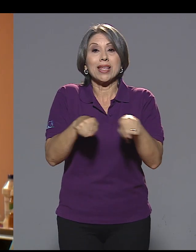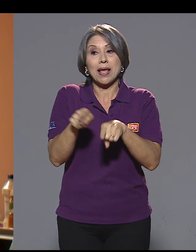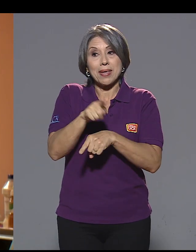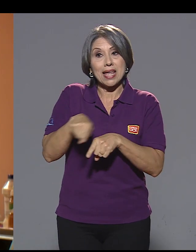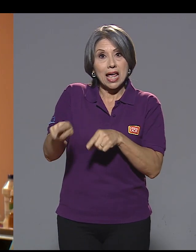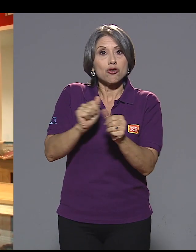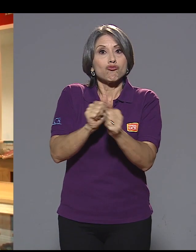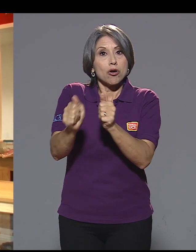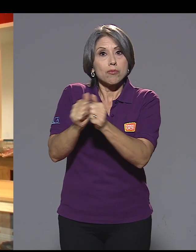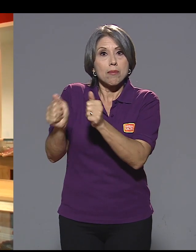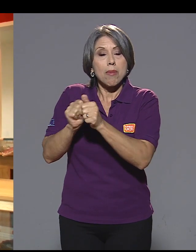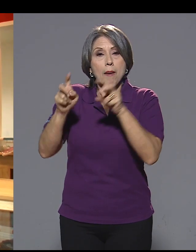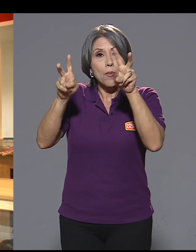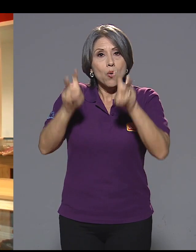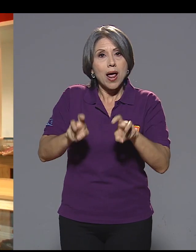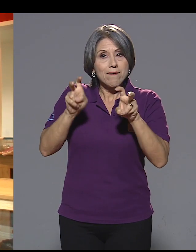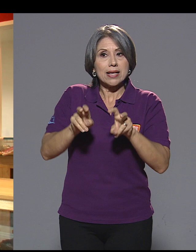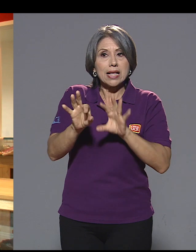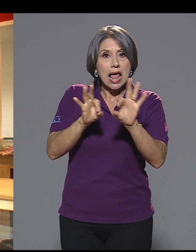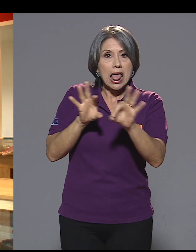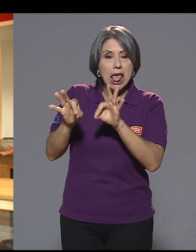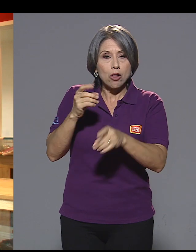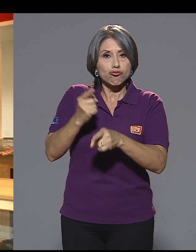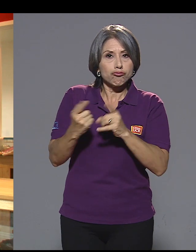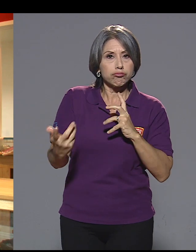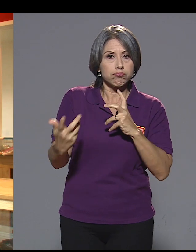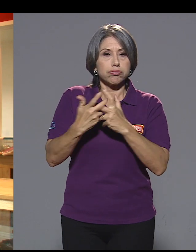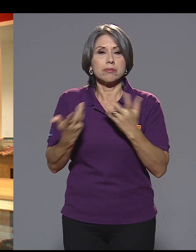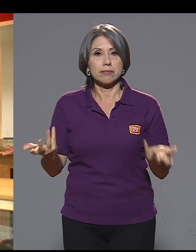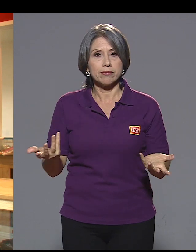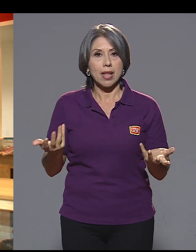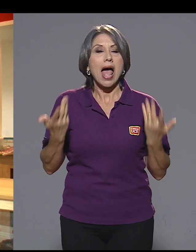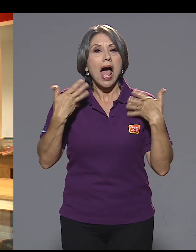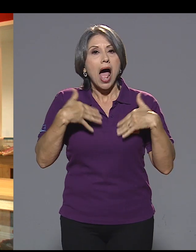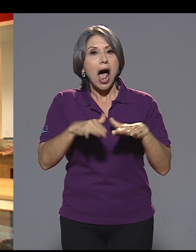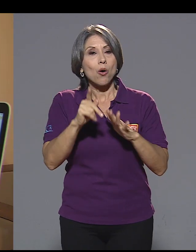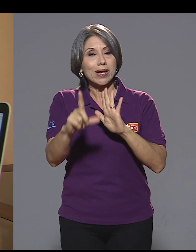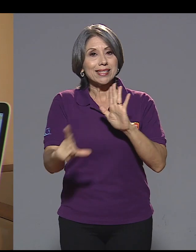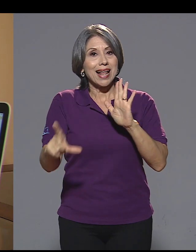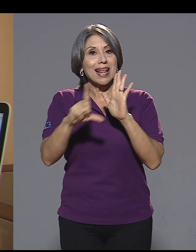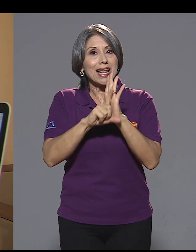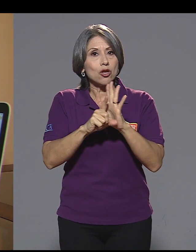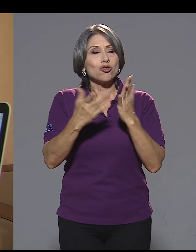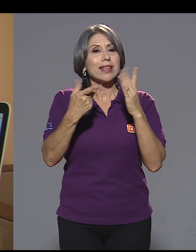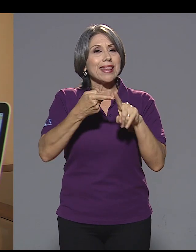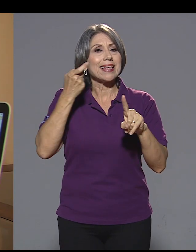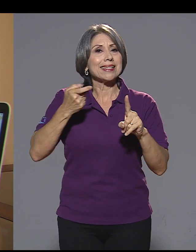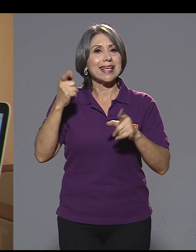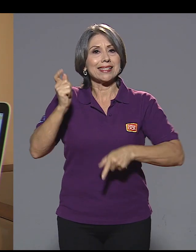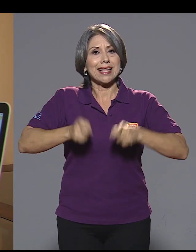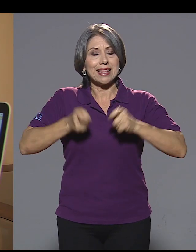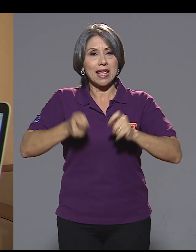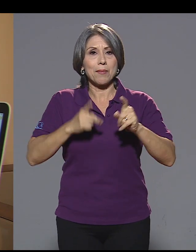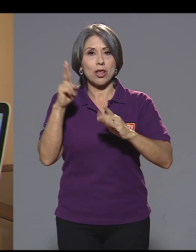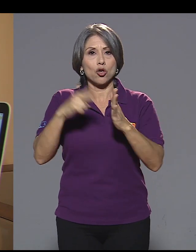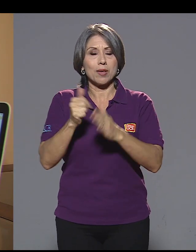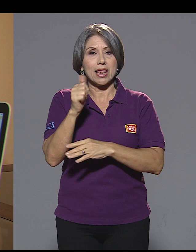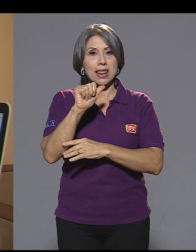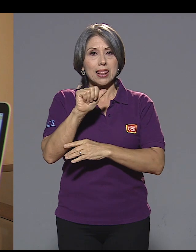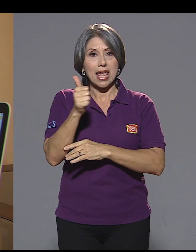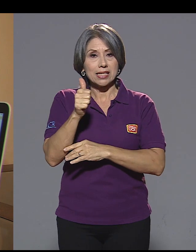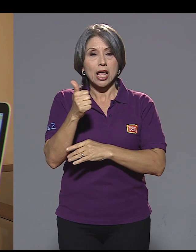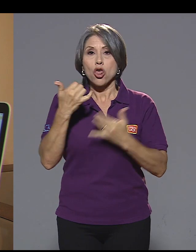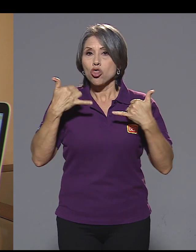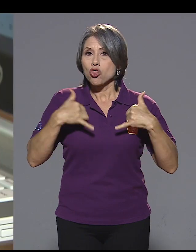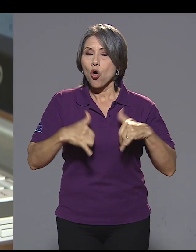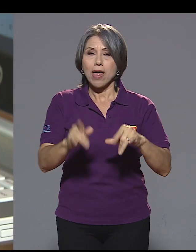pruebas selectivas y de idoneidad que corresponda. Y aunque esta legislación es de septiembre de 2010, aún no se ha